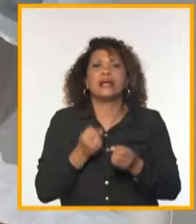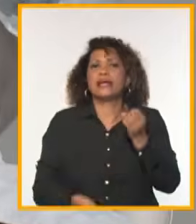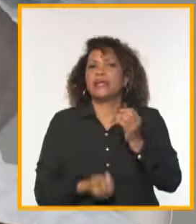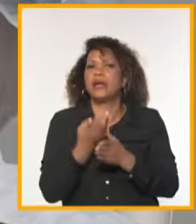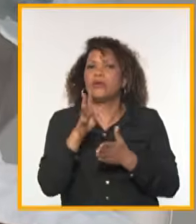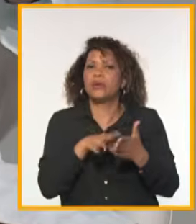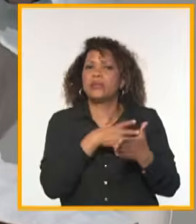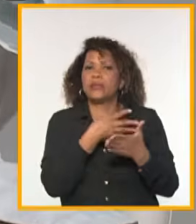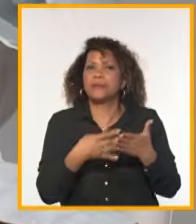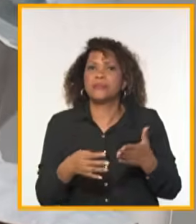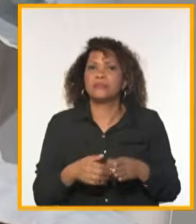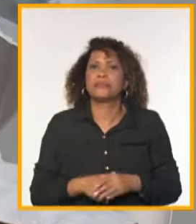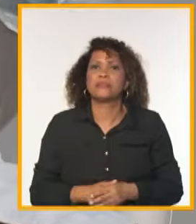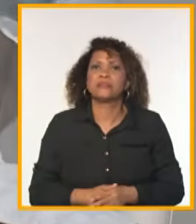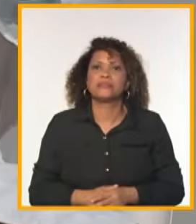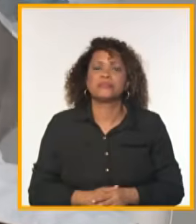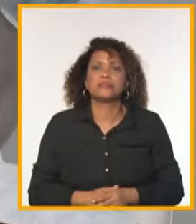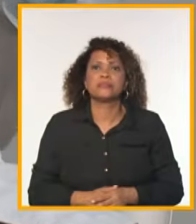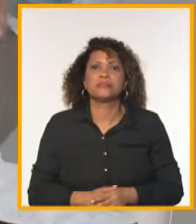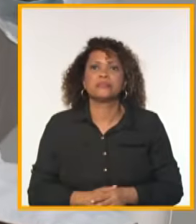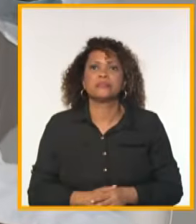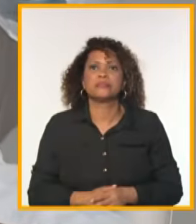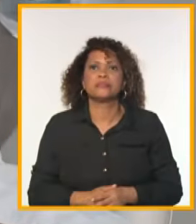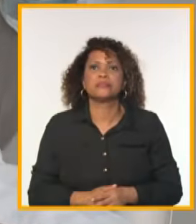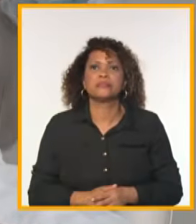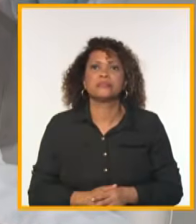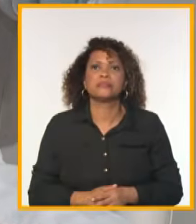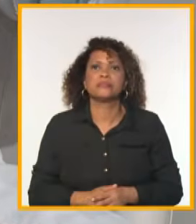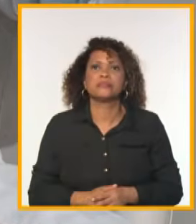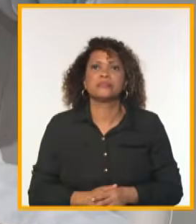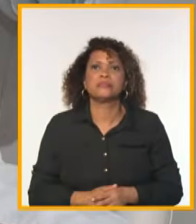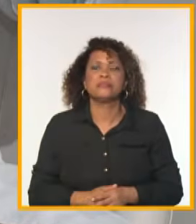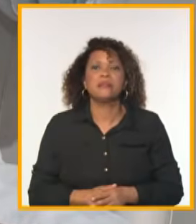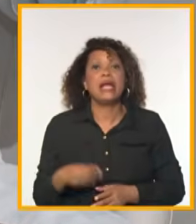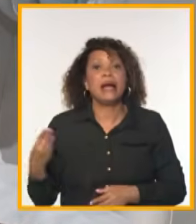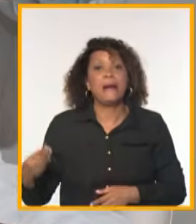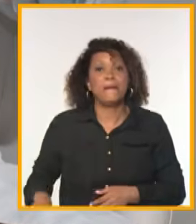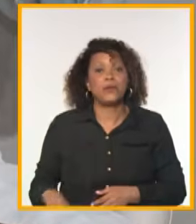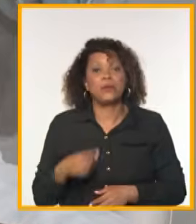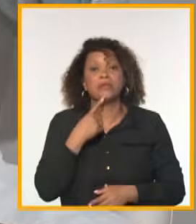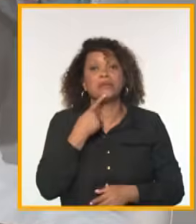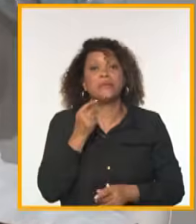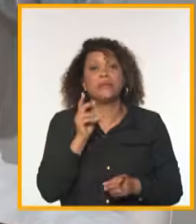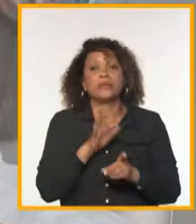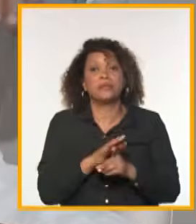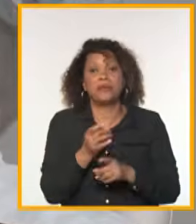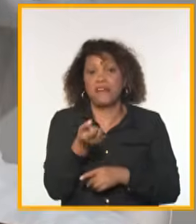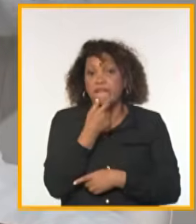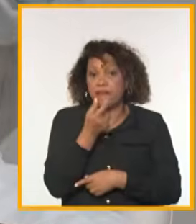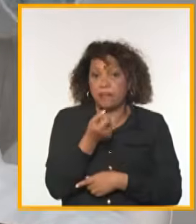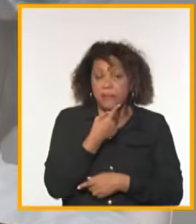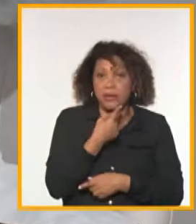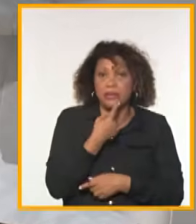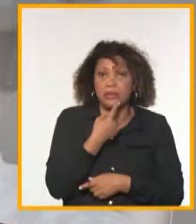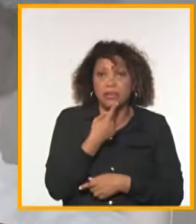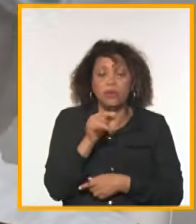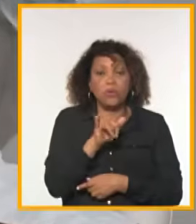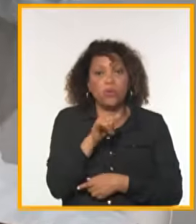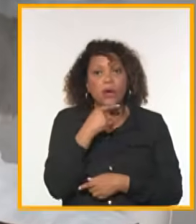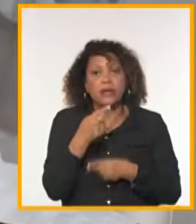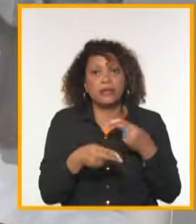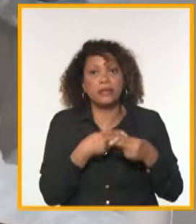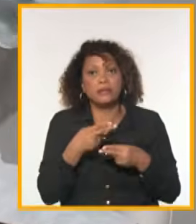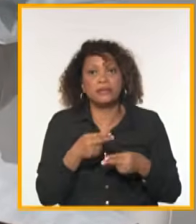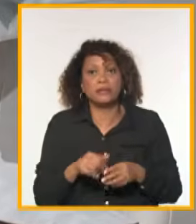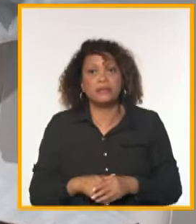de quinina, pirimetamina y tetraciclina a bajas dosis, aprovechando un principio farmacológico, porque hicimos también la